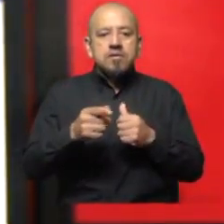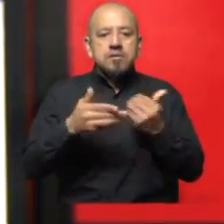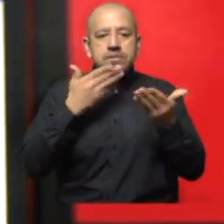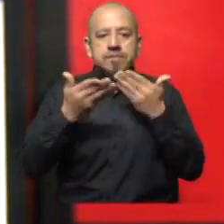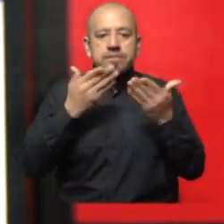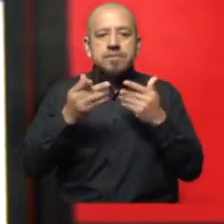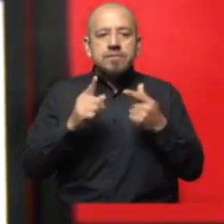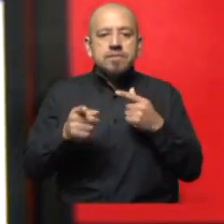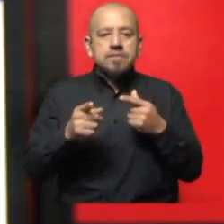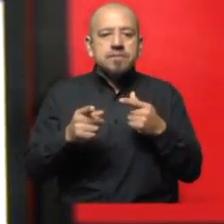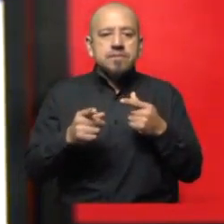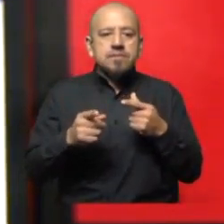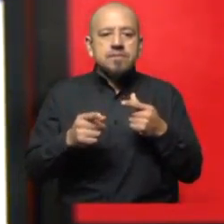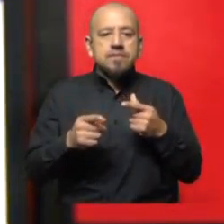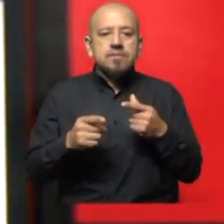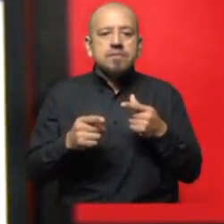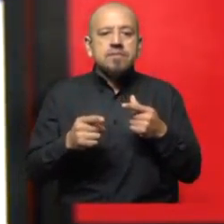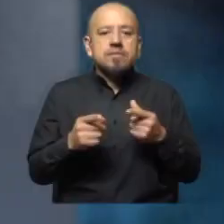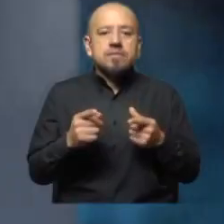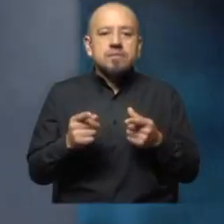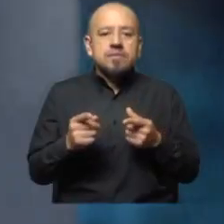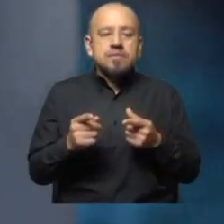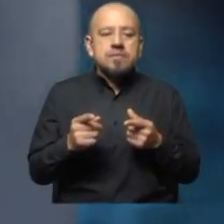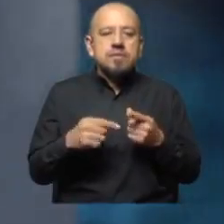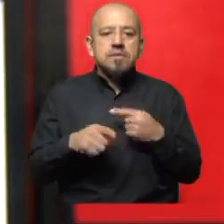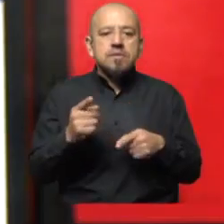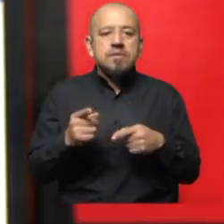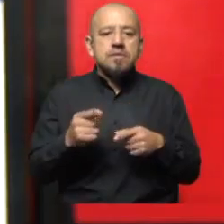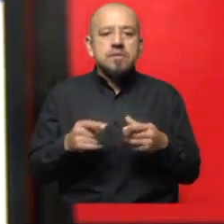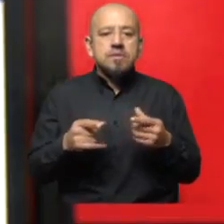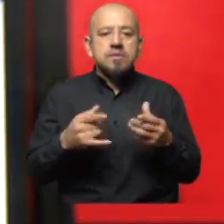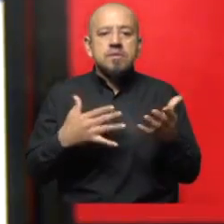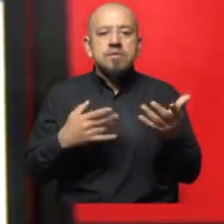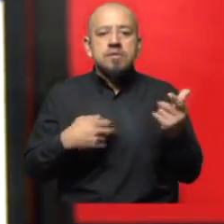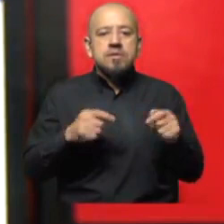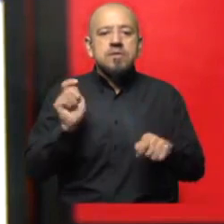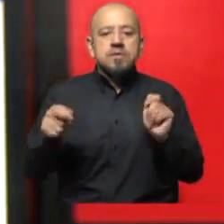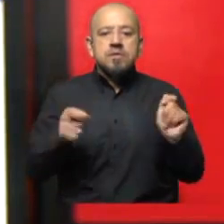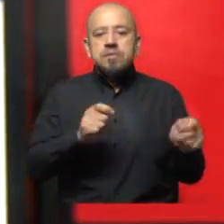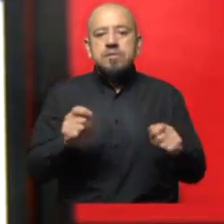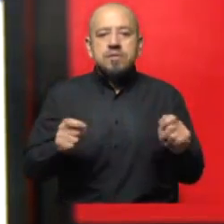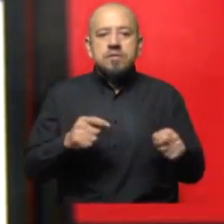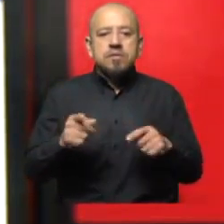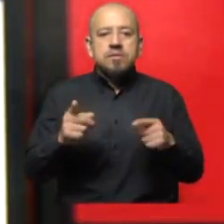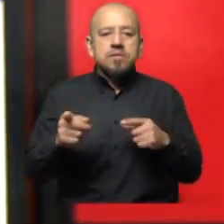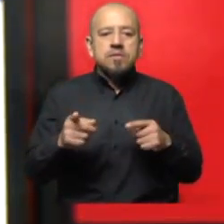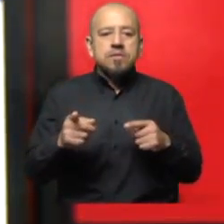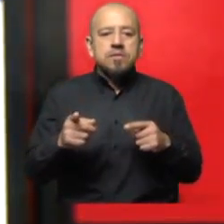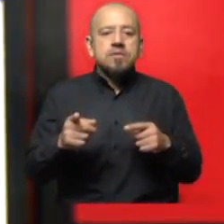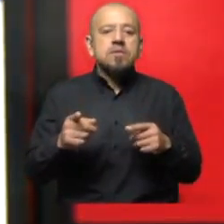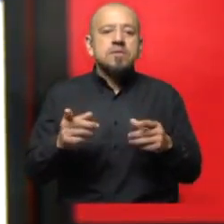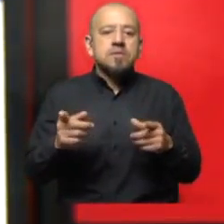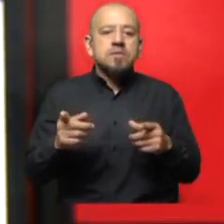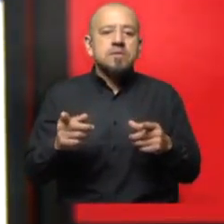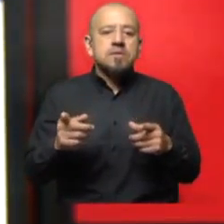batería nunca había visto y no batería ritmo no o sea como todo el tiempo soltando cada uno